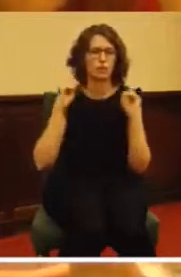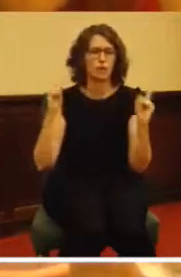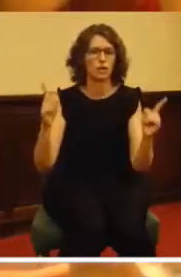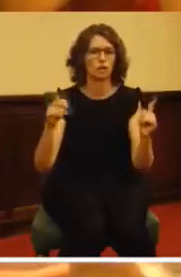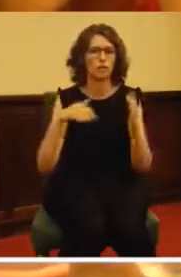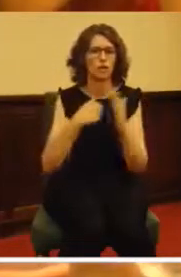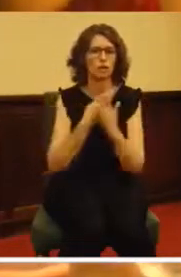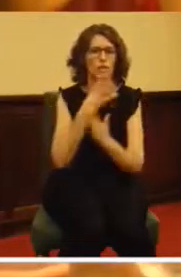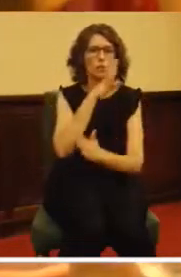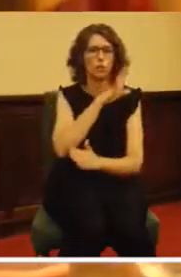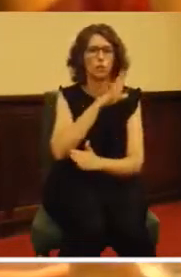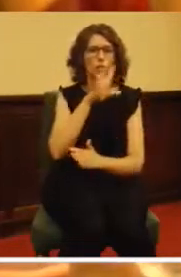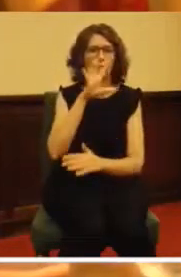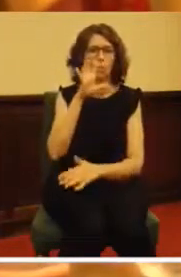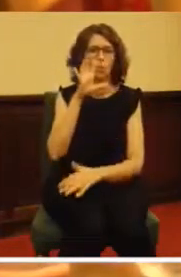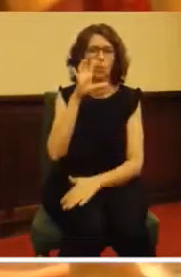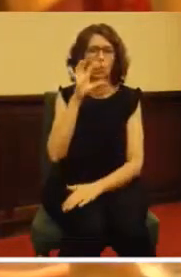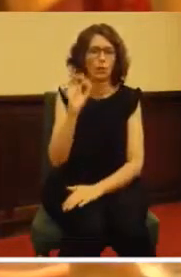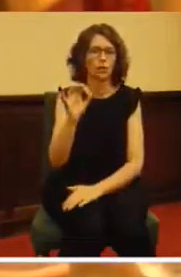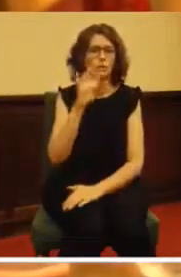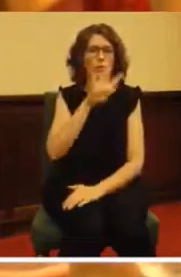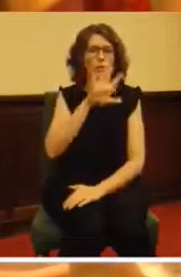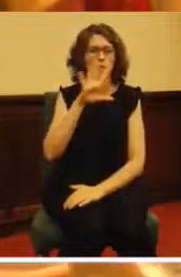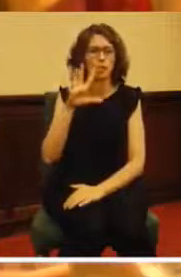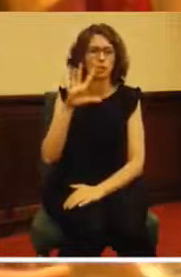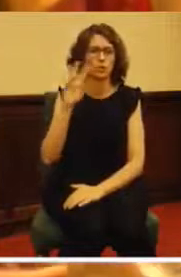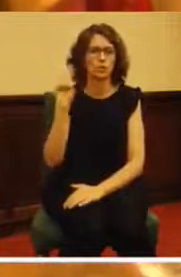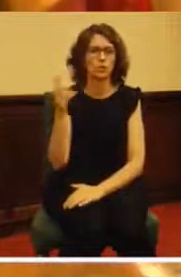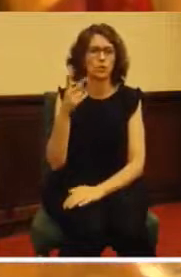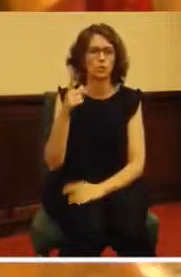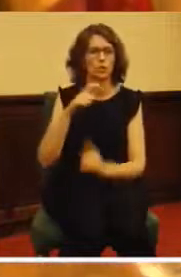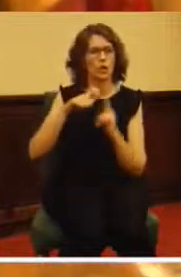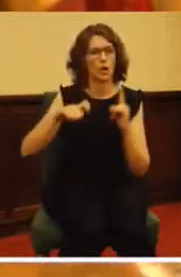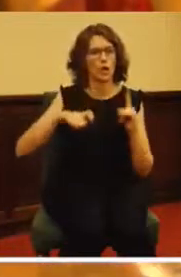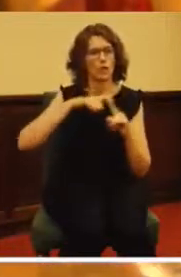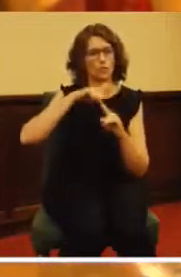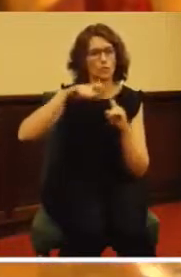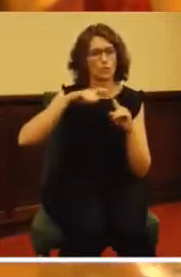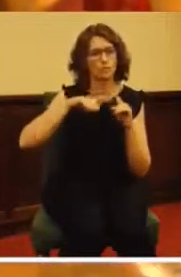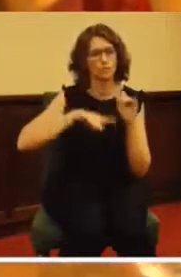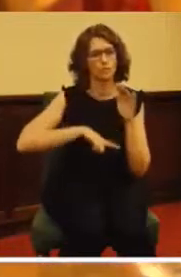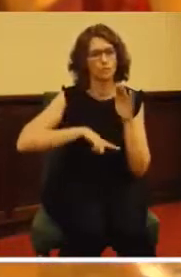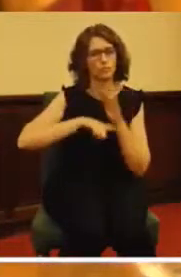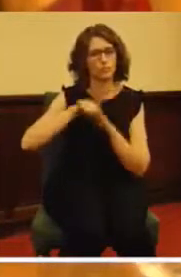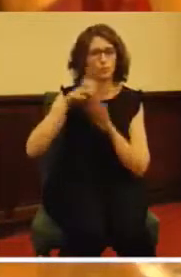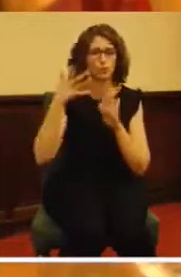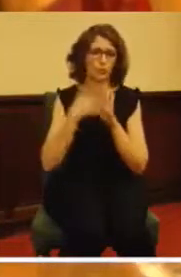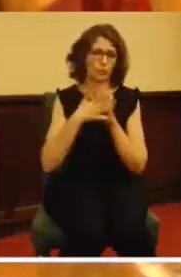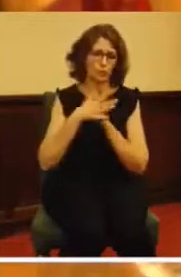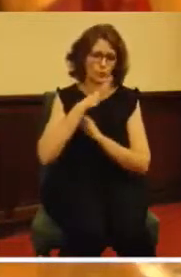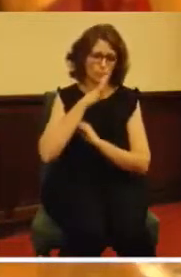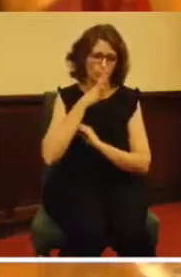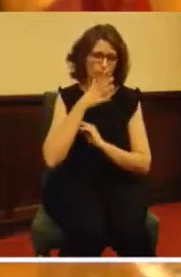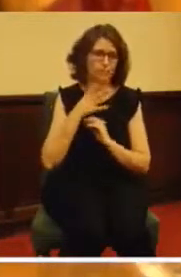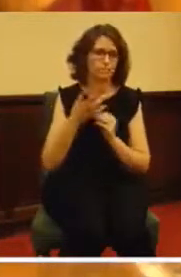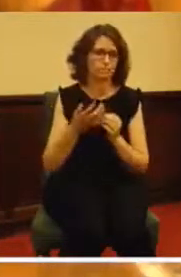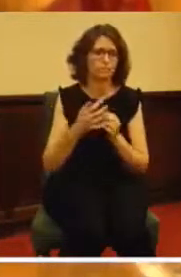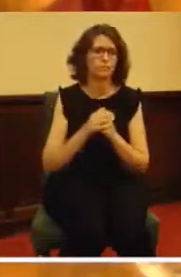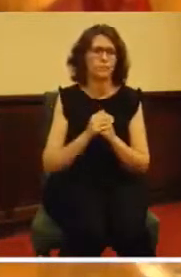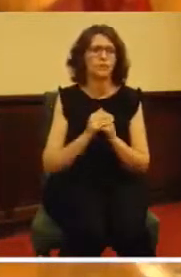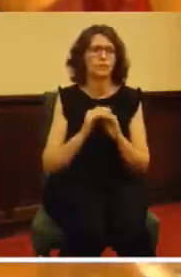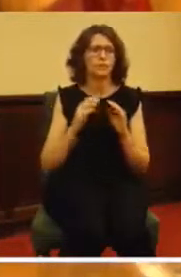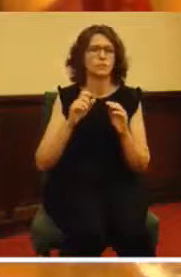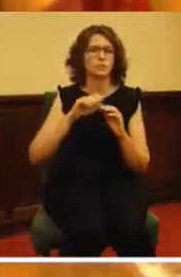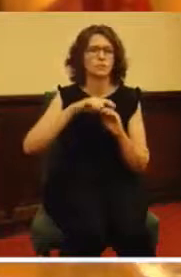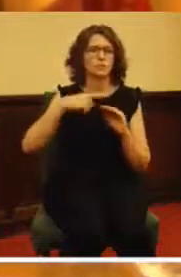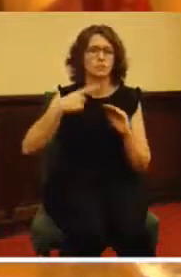hasta 40 y 45 euros anuales. Y les explico por qué. Miren, como la tendencia de la vivienda siempre